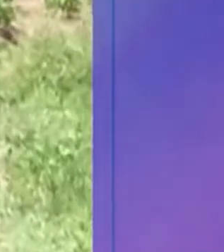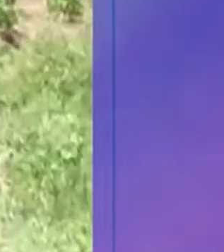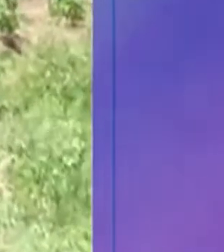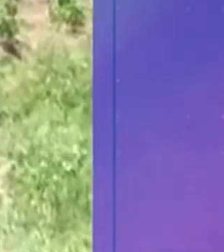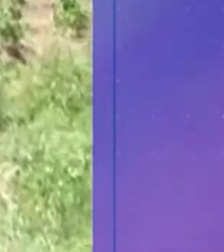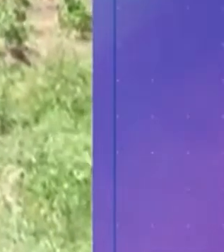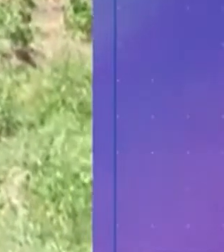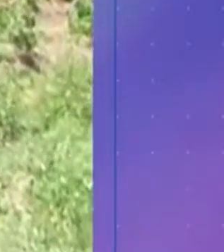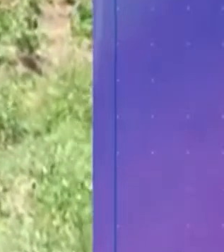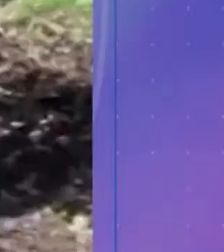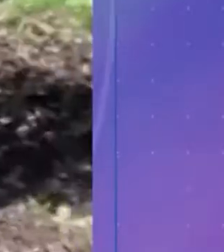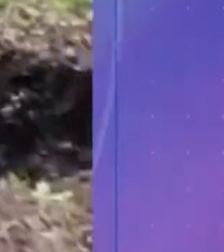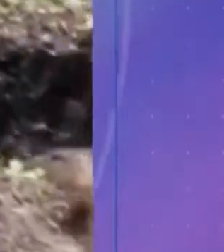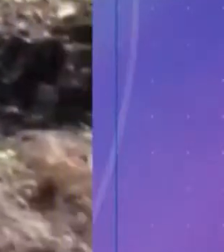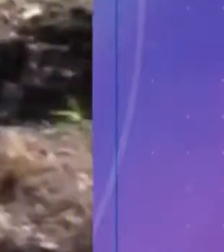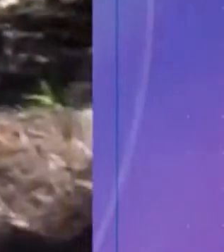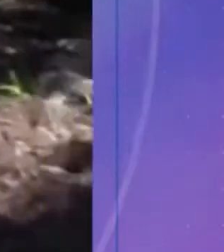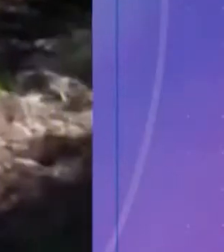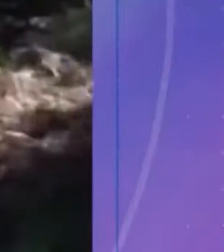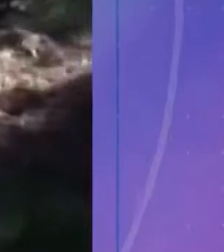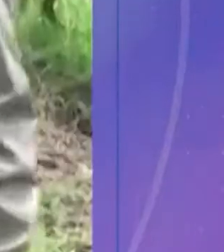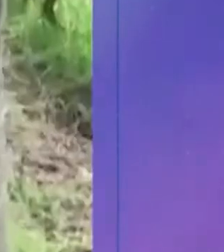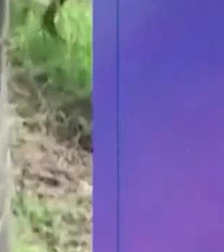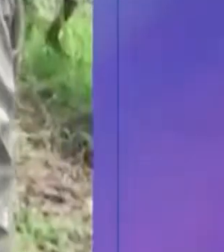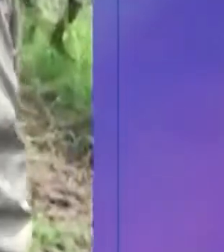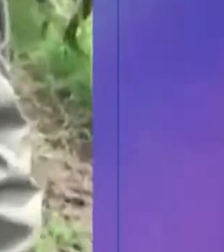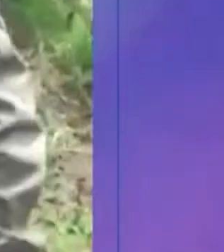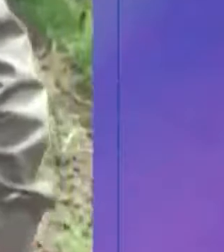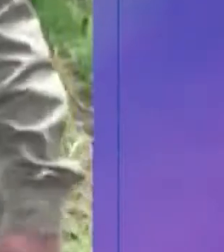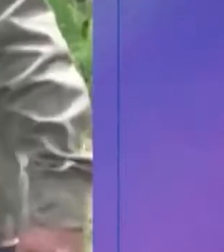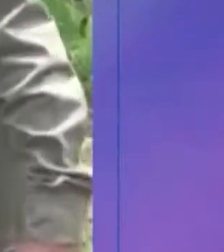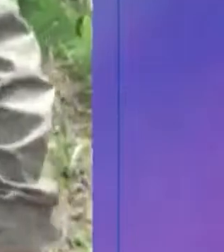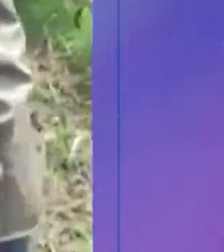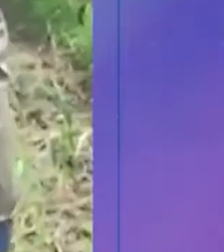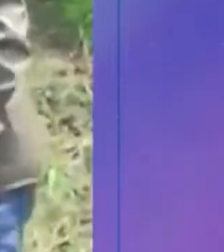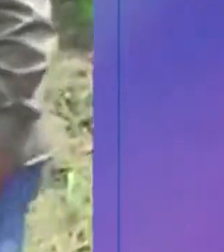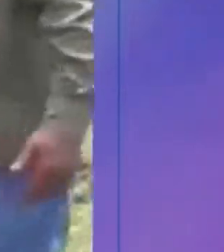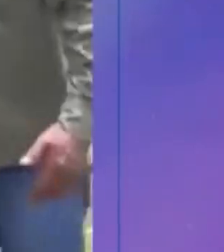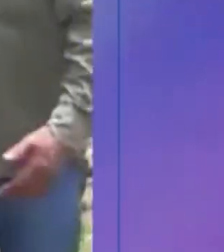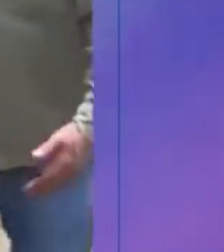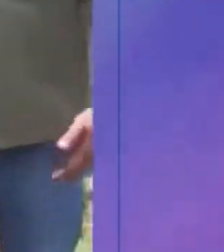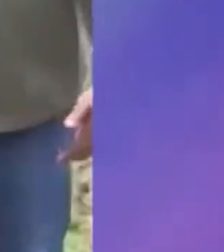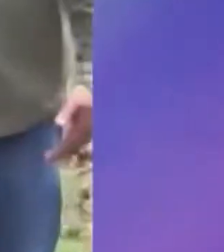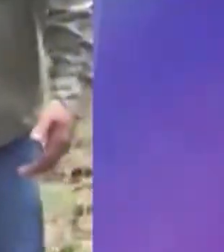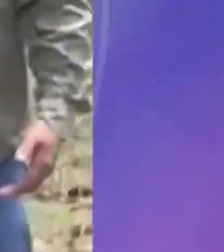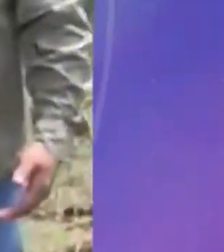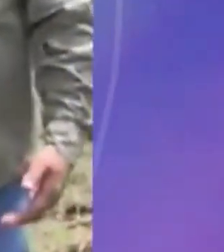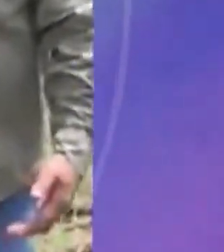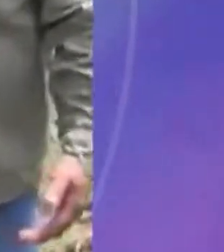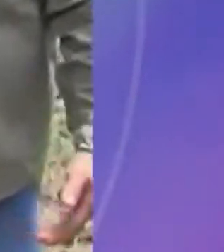incomprensible sensación de abandono y marginación. No tenemos nada de uva, mira. Nada, mira la agüita que tenemos.